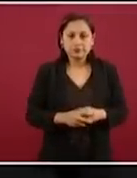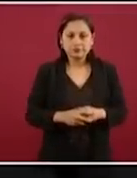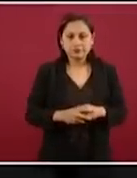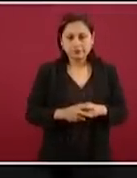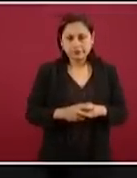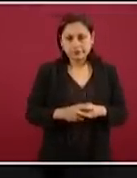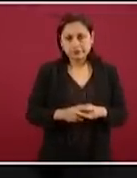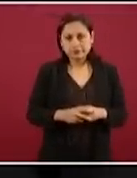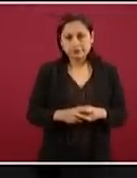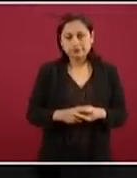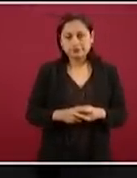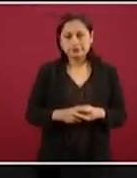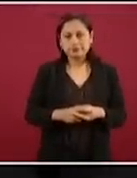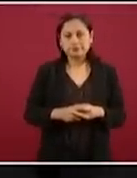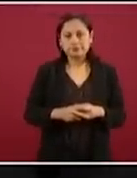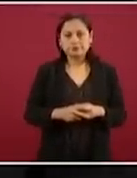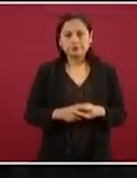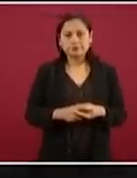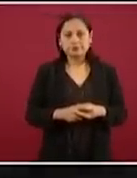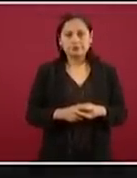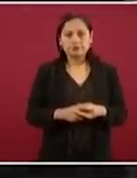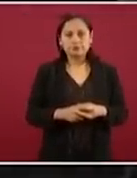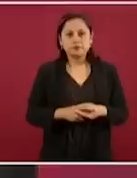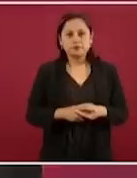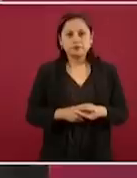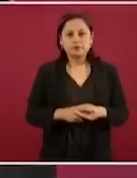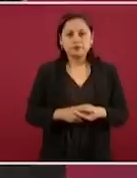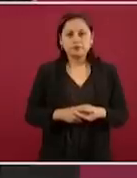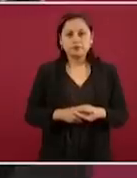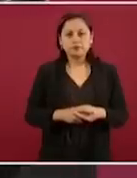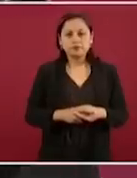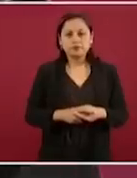No caer en lo que